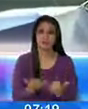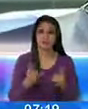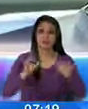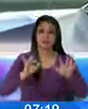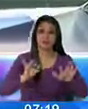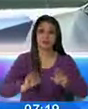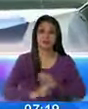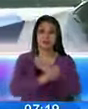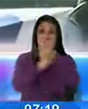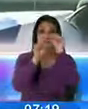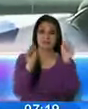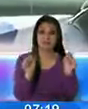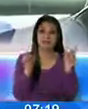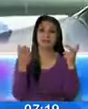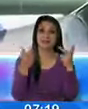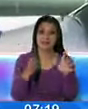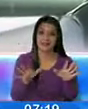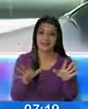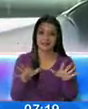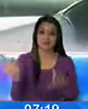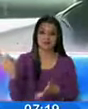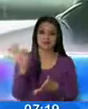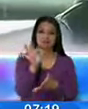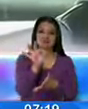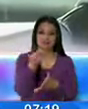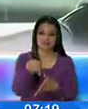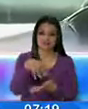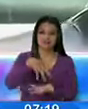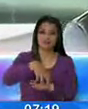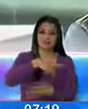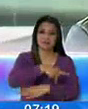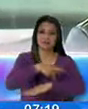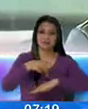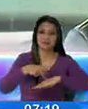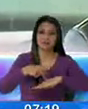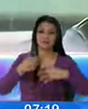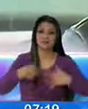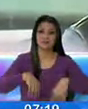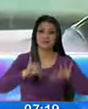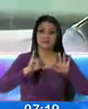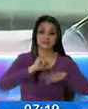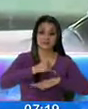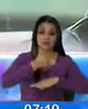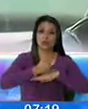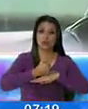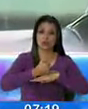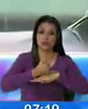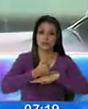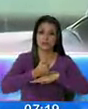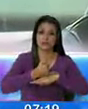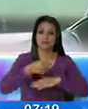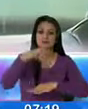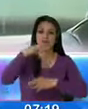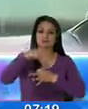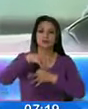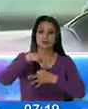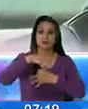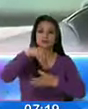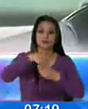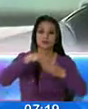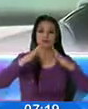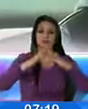de la mañana salieron desde la delegación provincial de Pichincha las 6 juntas del voto receptoras